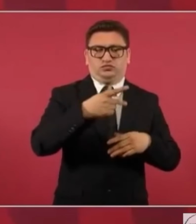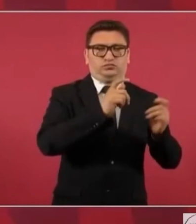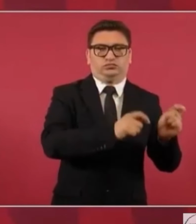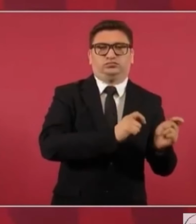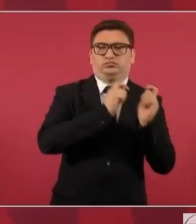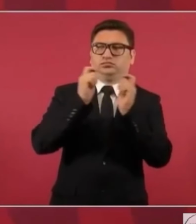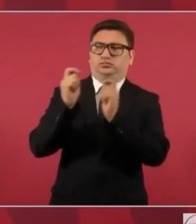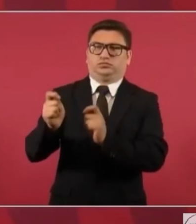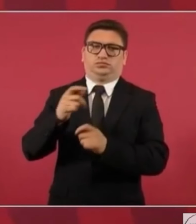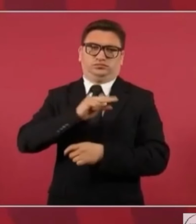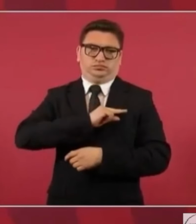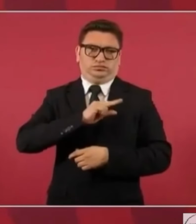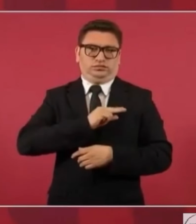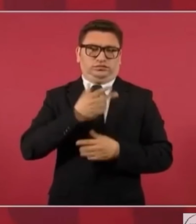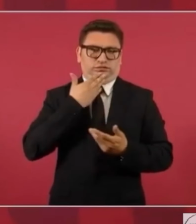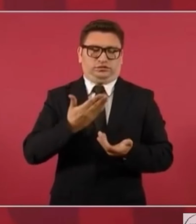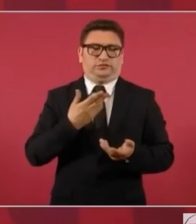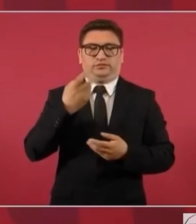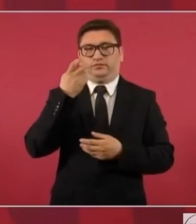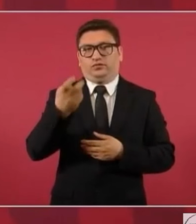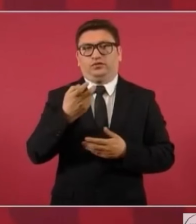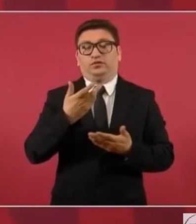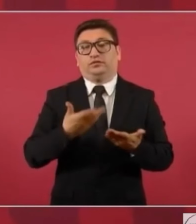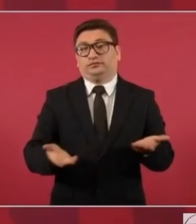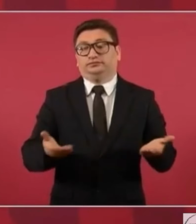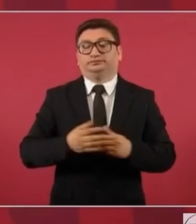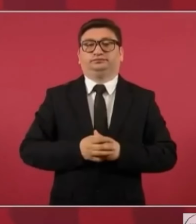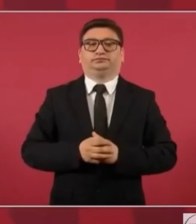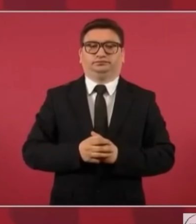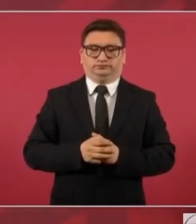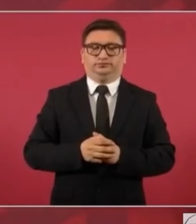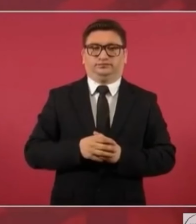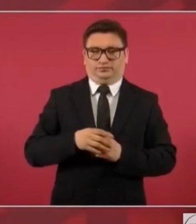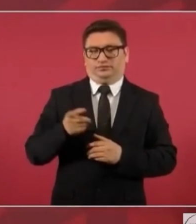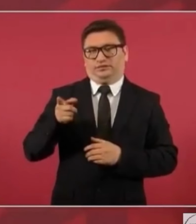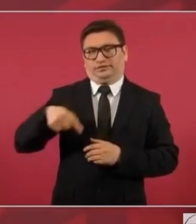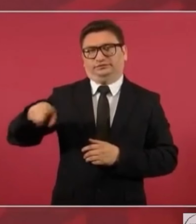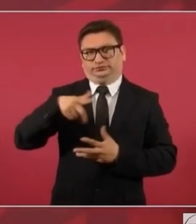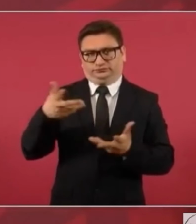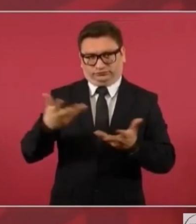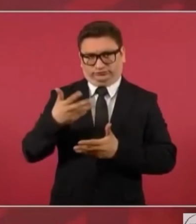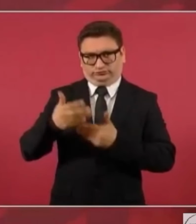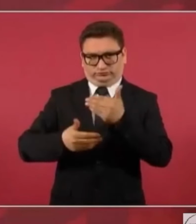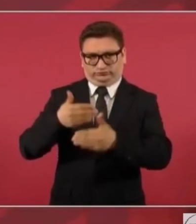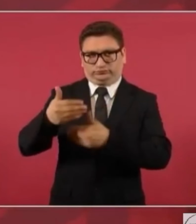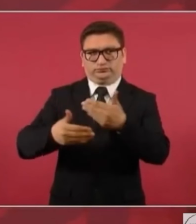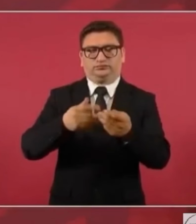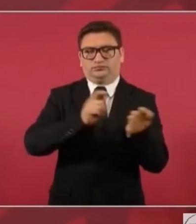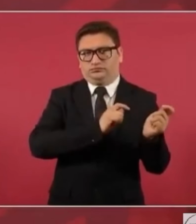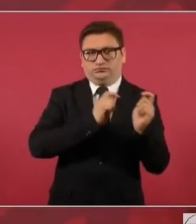Entonces, para llevar a cabo esta operación